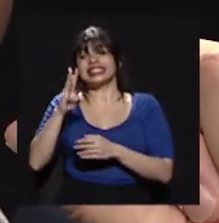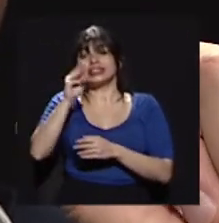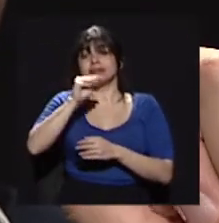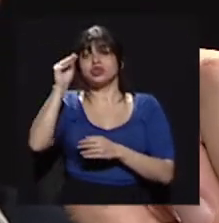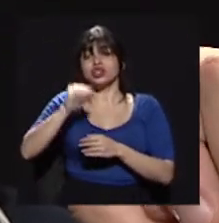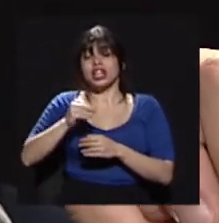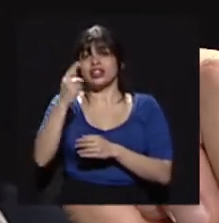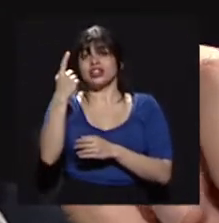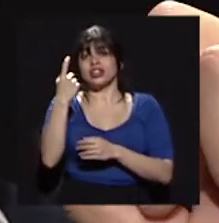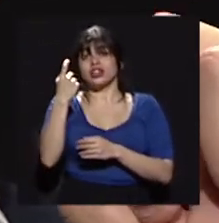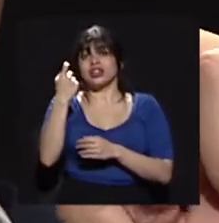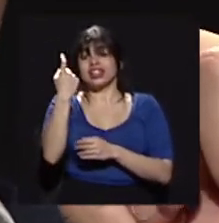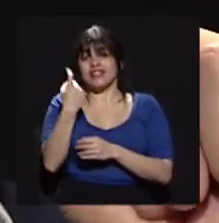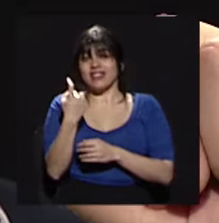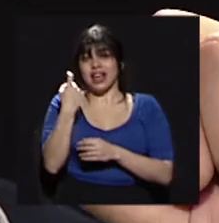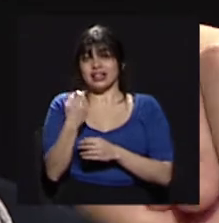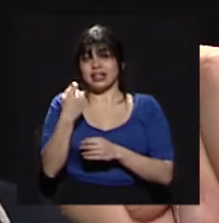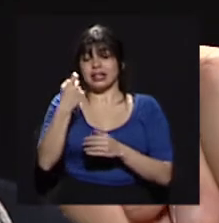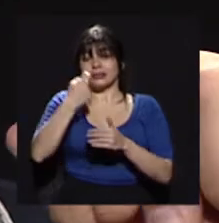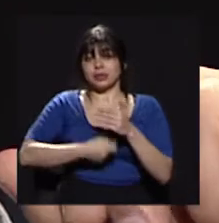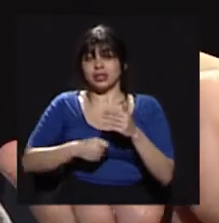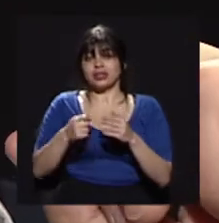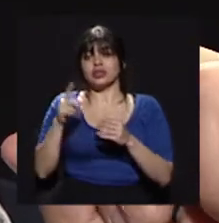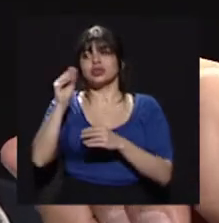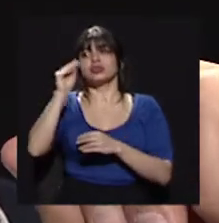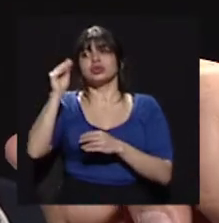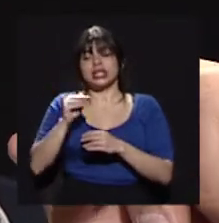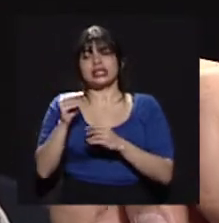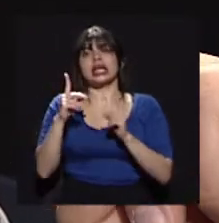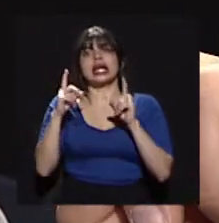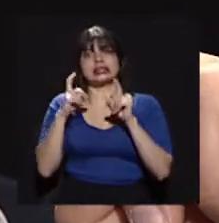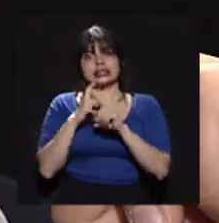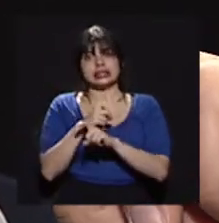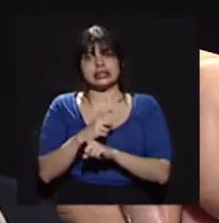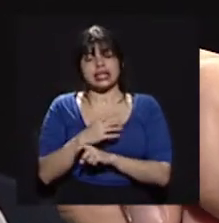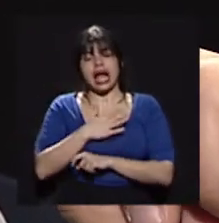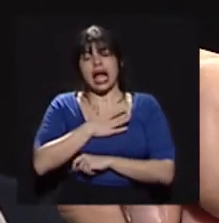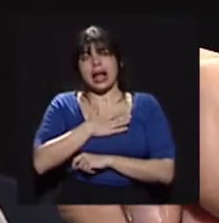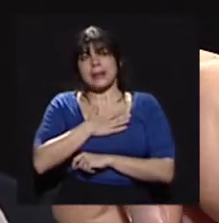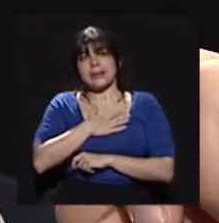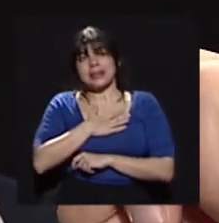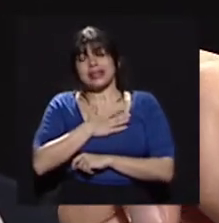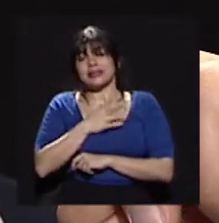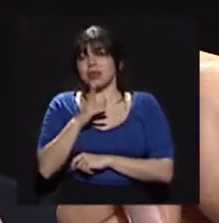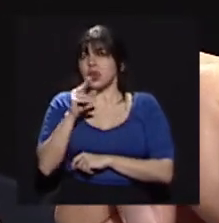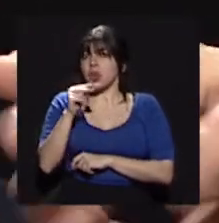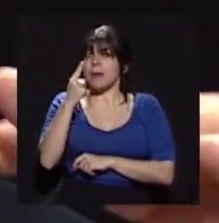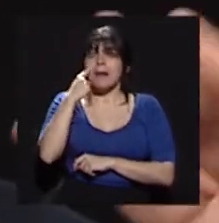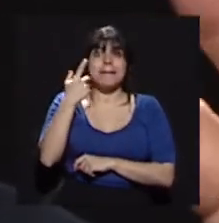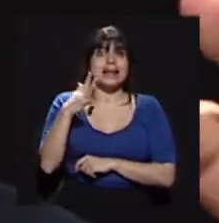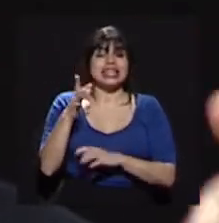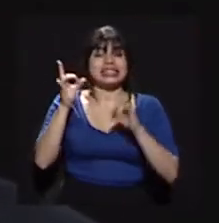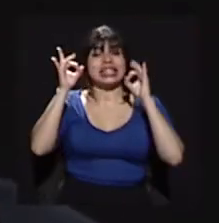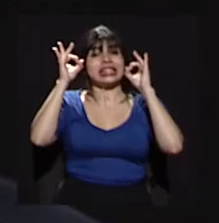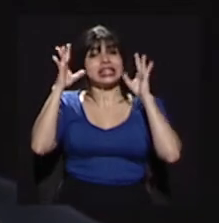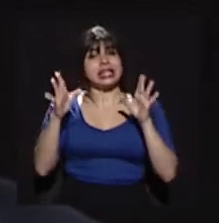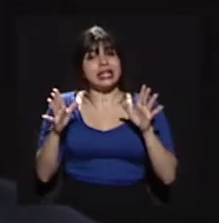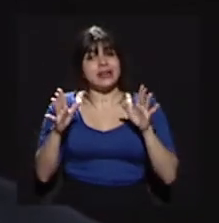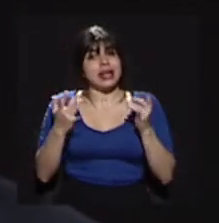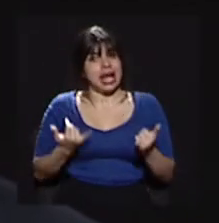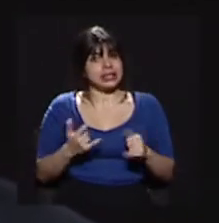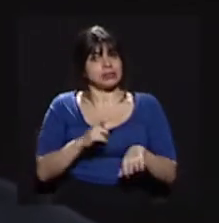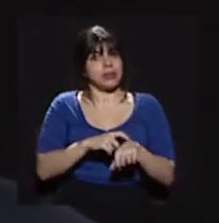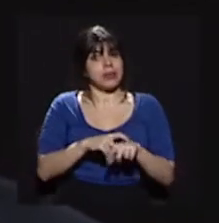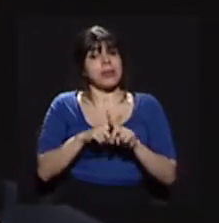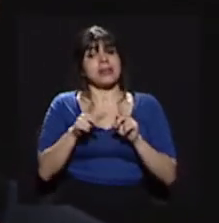una cifra compleja que a mí no me parece catastrófica en este